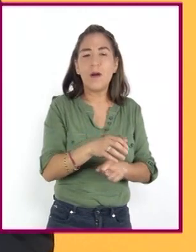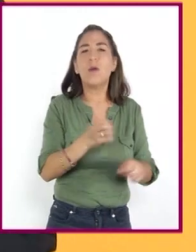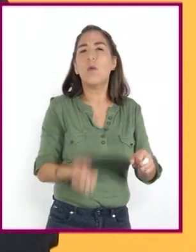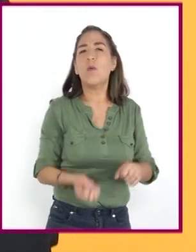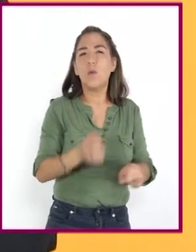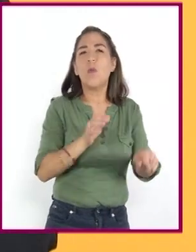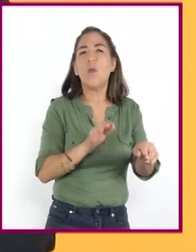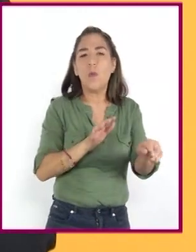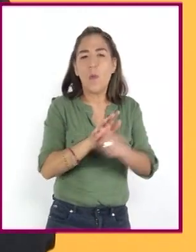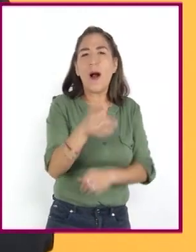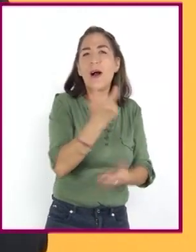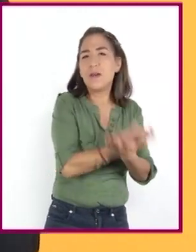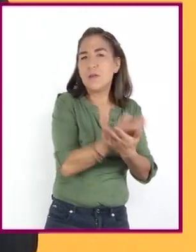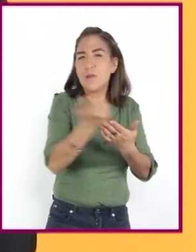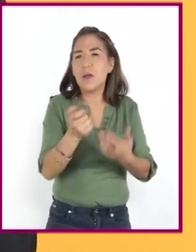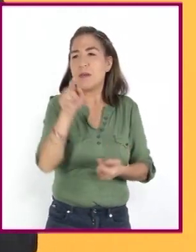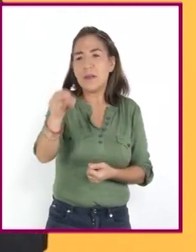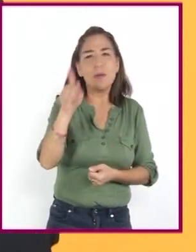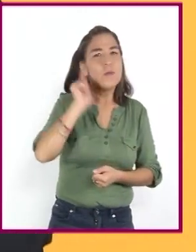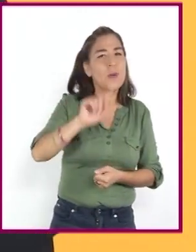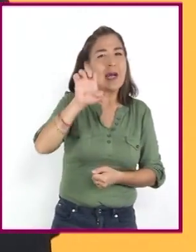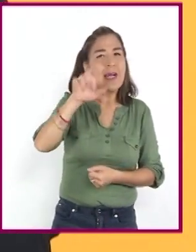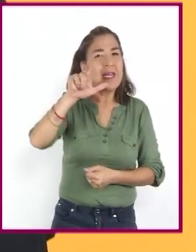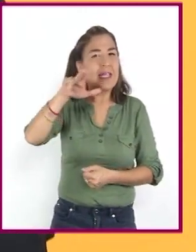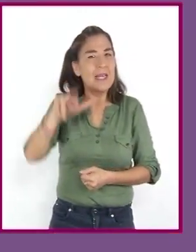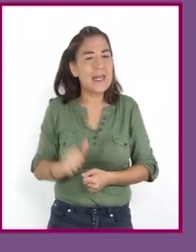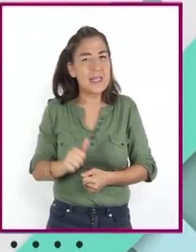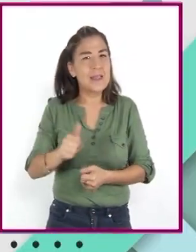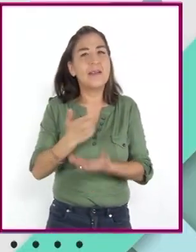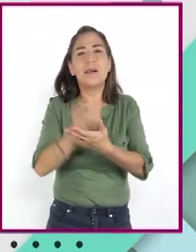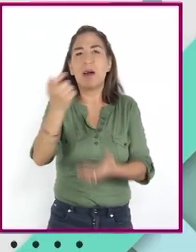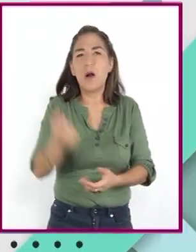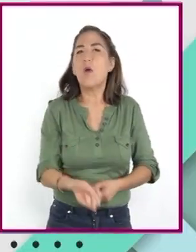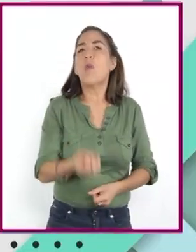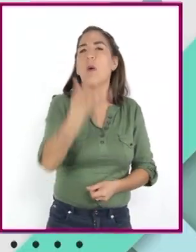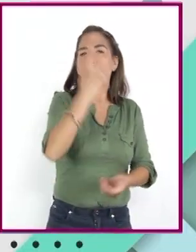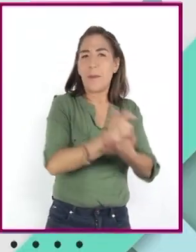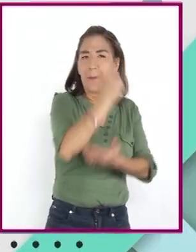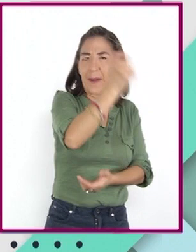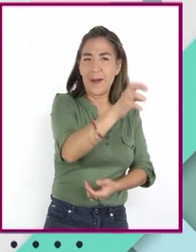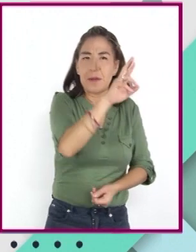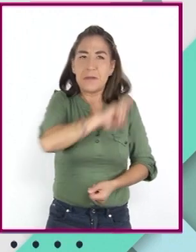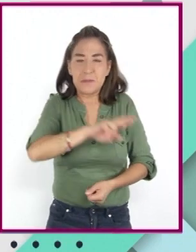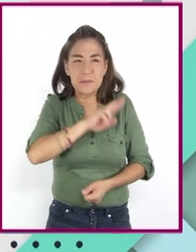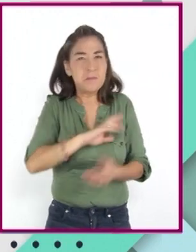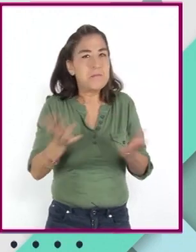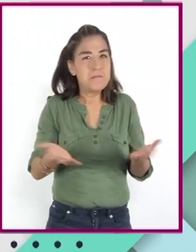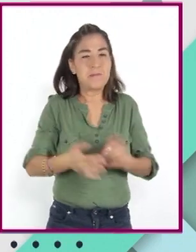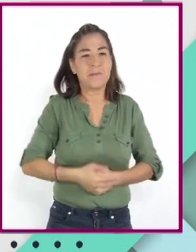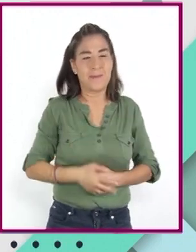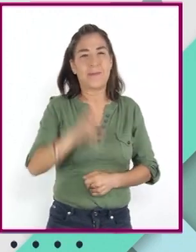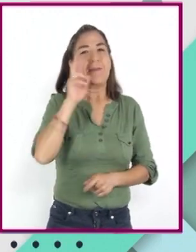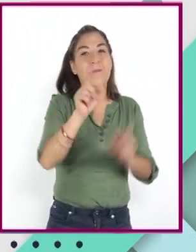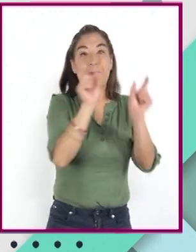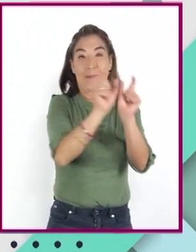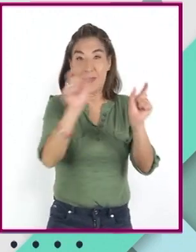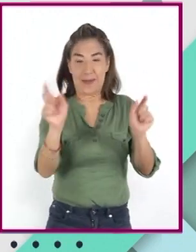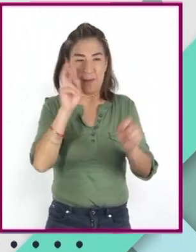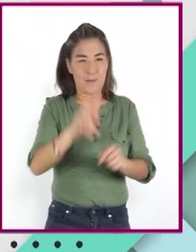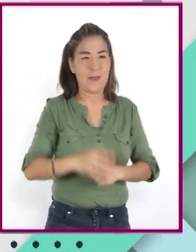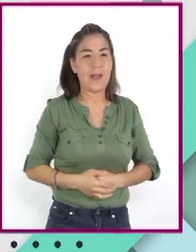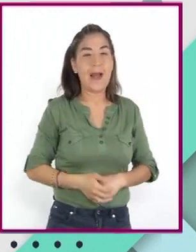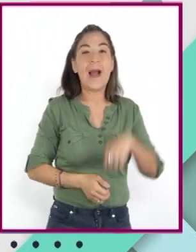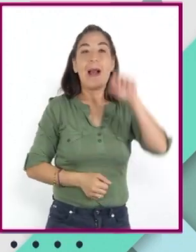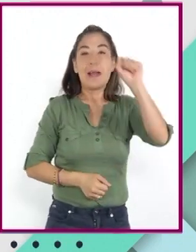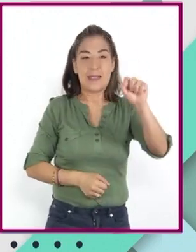Elena? ¿Y cuánto paga de renta? Al resolver la ecuación, obtuvimos que S